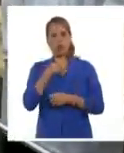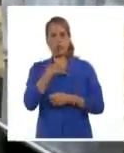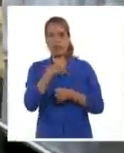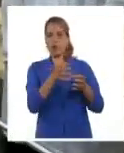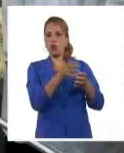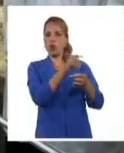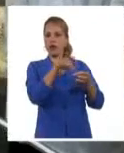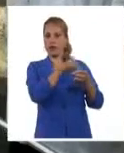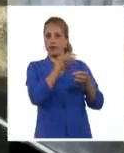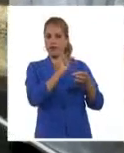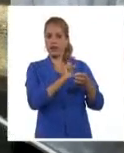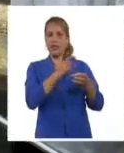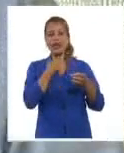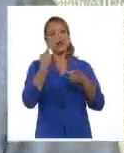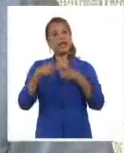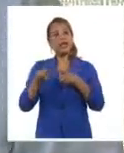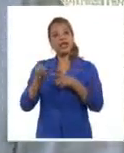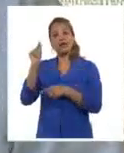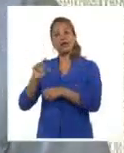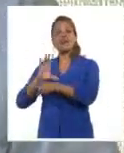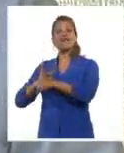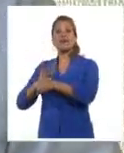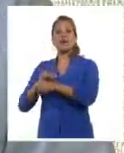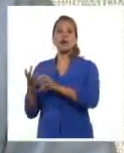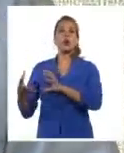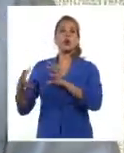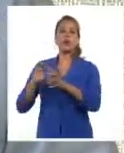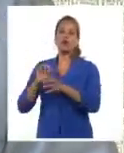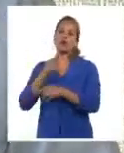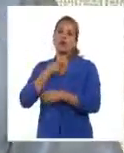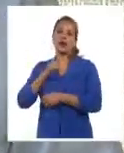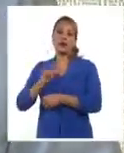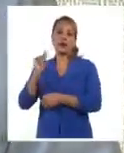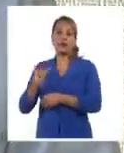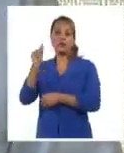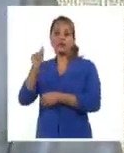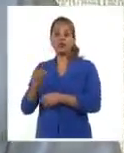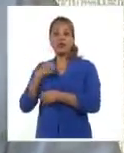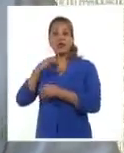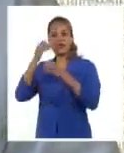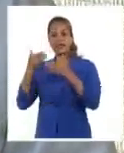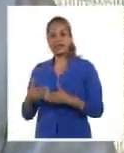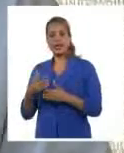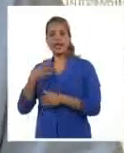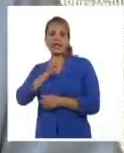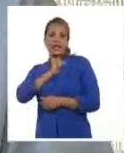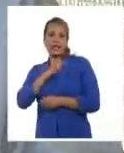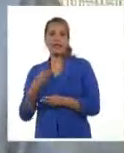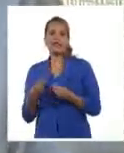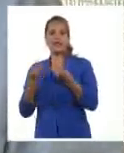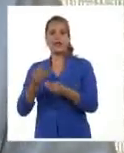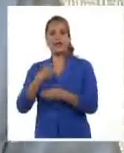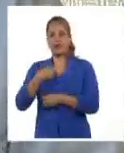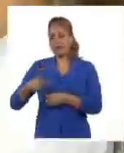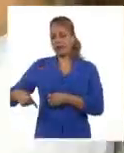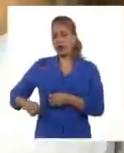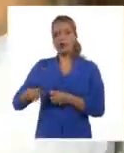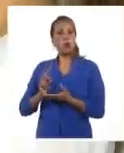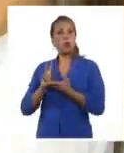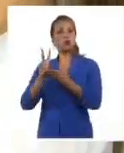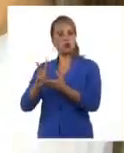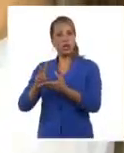pues claro, el proceso es más complejo todavía, porque se trata de una persona sana que quiere donar voluntariamente, y como principio es